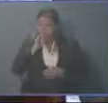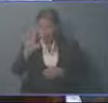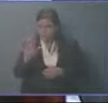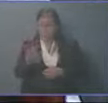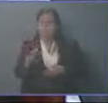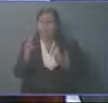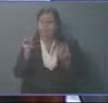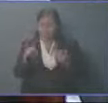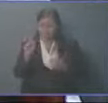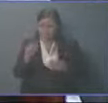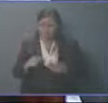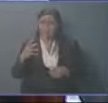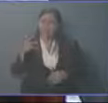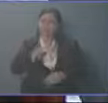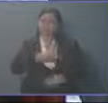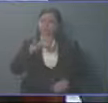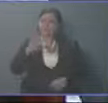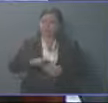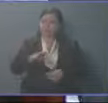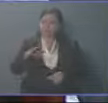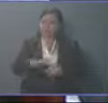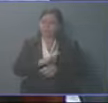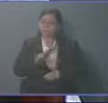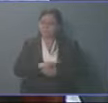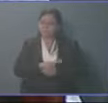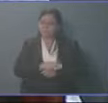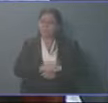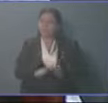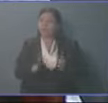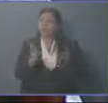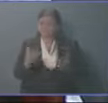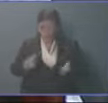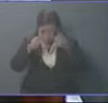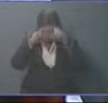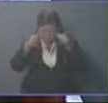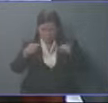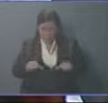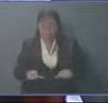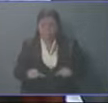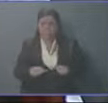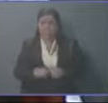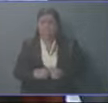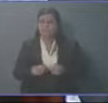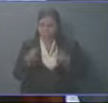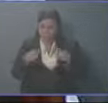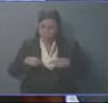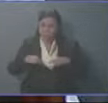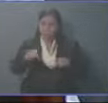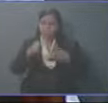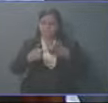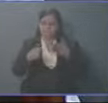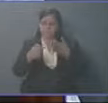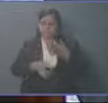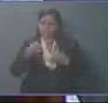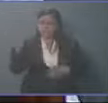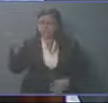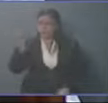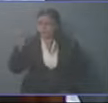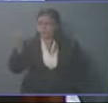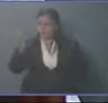los votos necesarios para que se apruebe, se continúe con la ley de